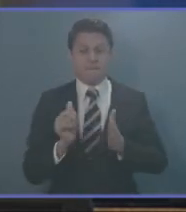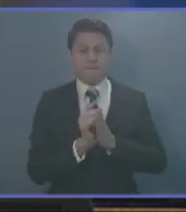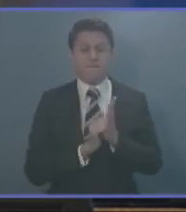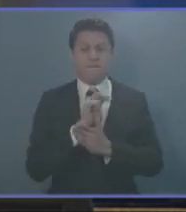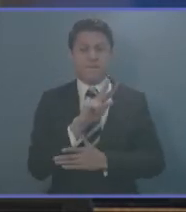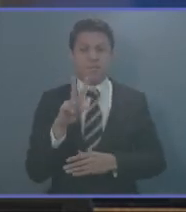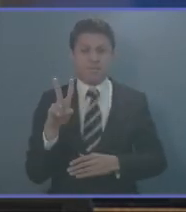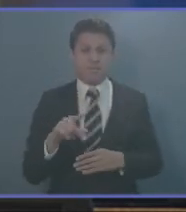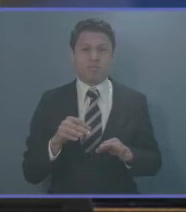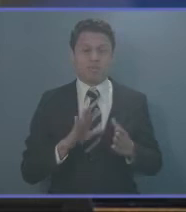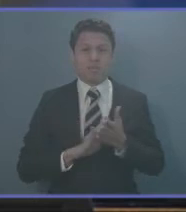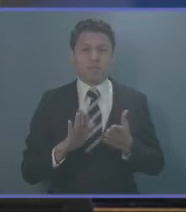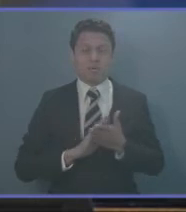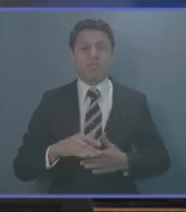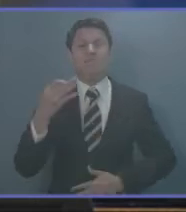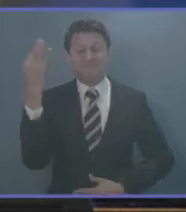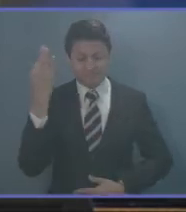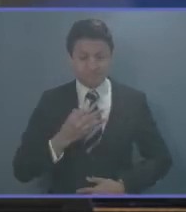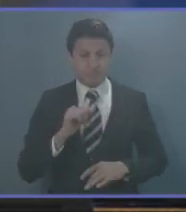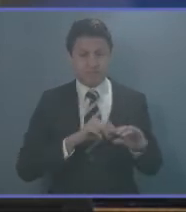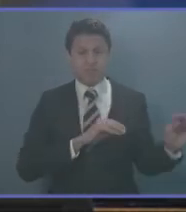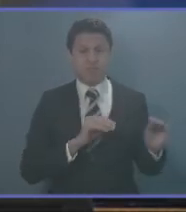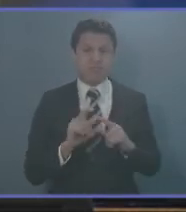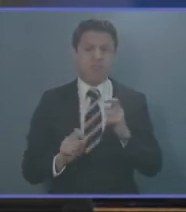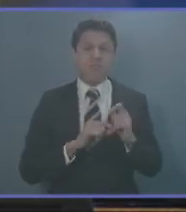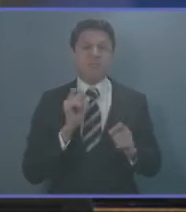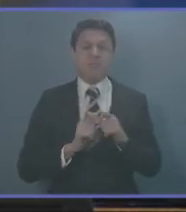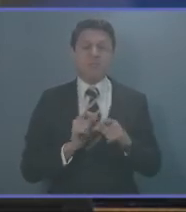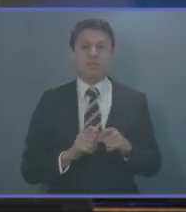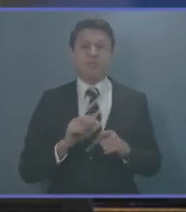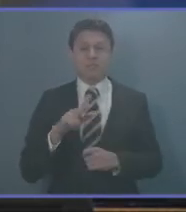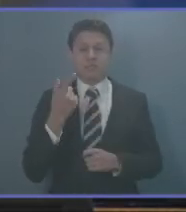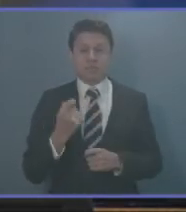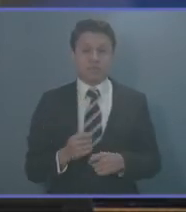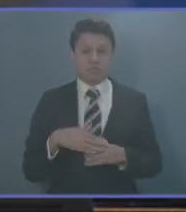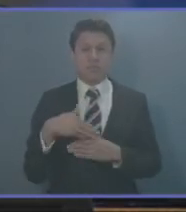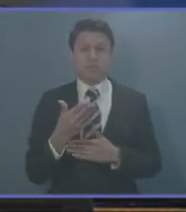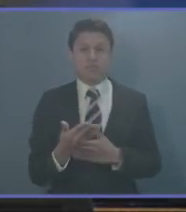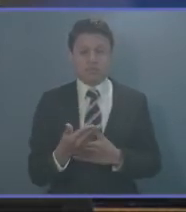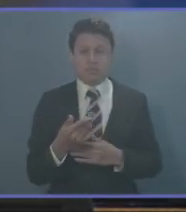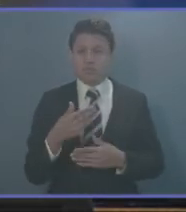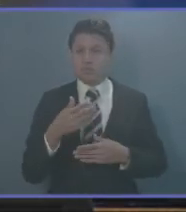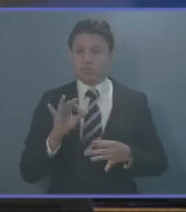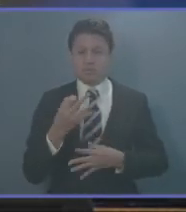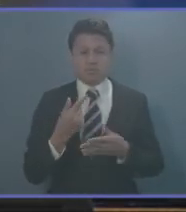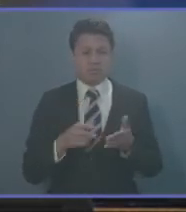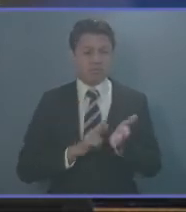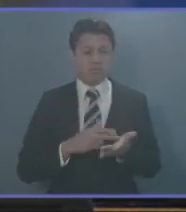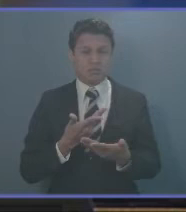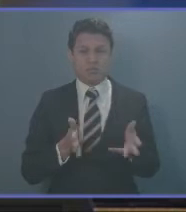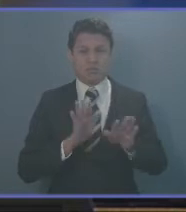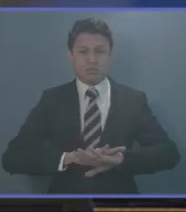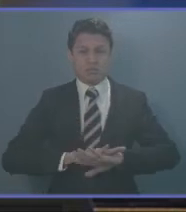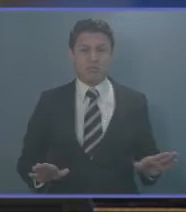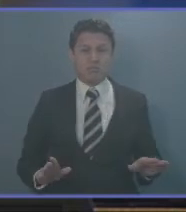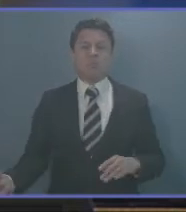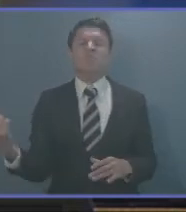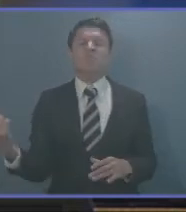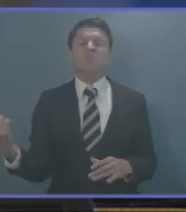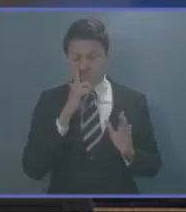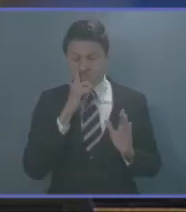32. El pago deberá hacerse efectivo a más tardar 3 meses después de finalizado el ejercicio fiscal mediante la